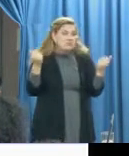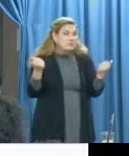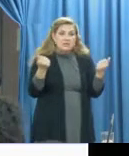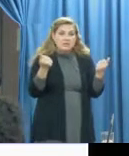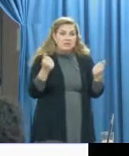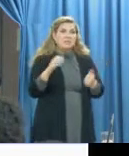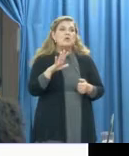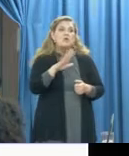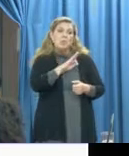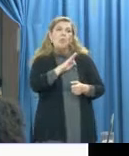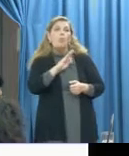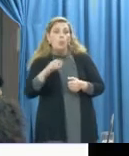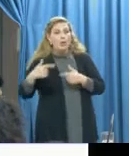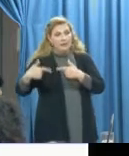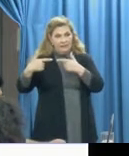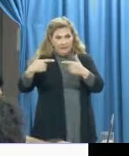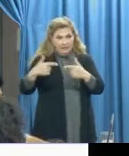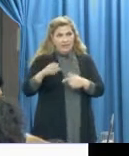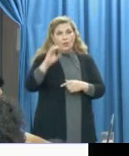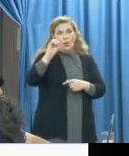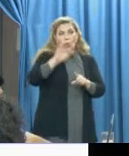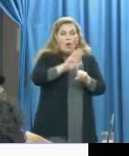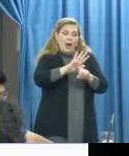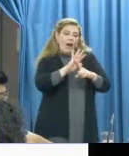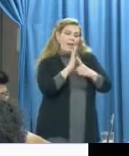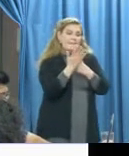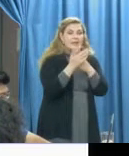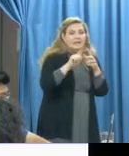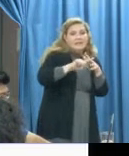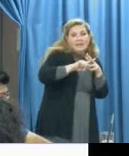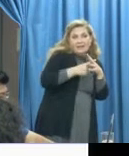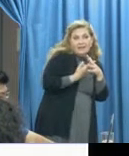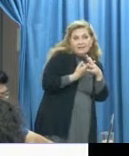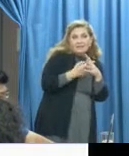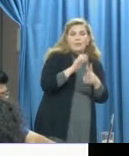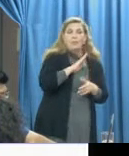predisposición hereditaria o factores medioambientales que la causaron.